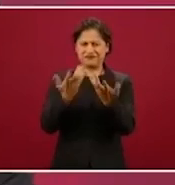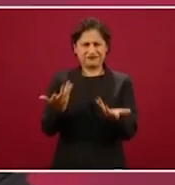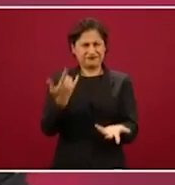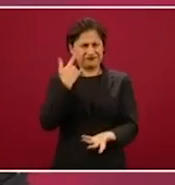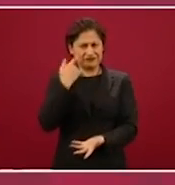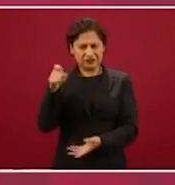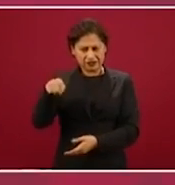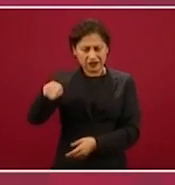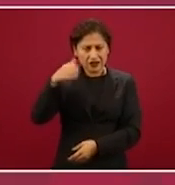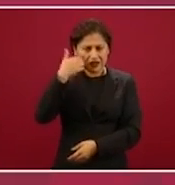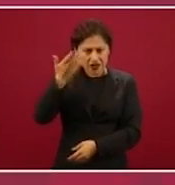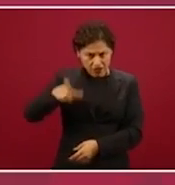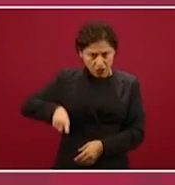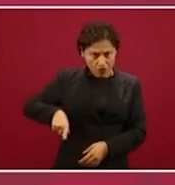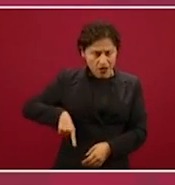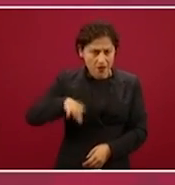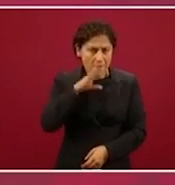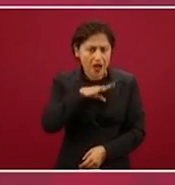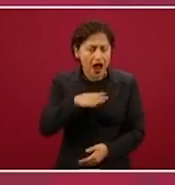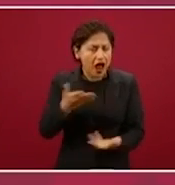sus asuntos personales,